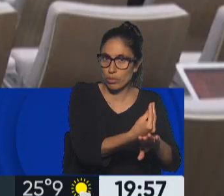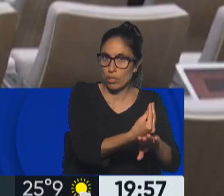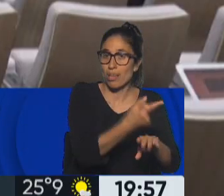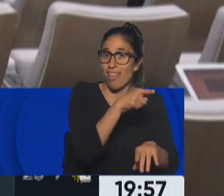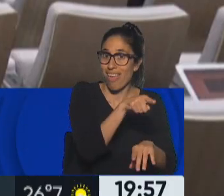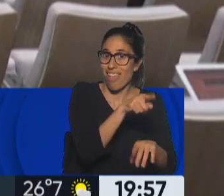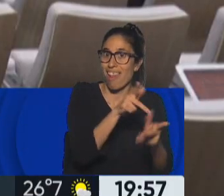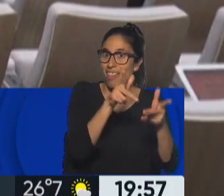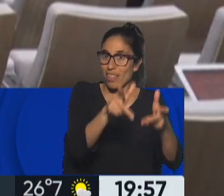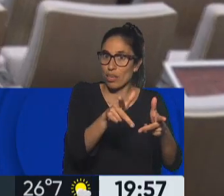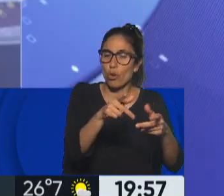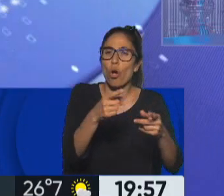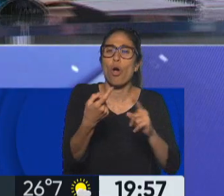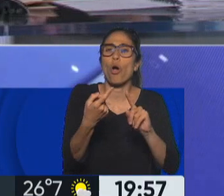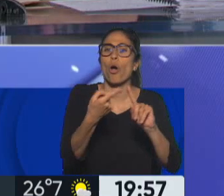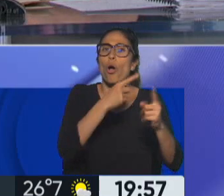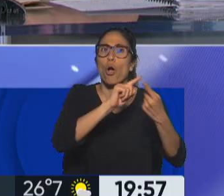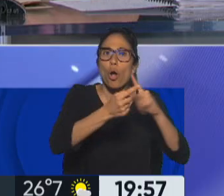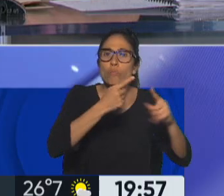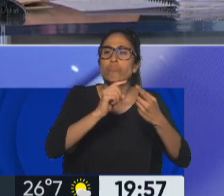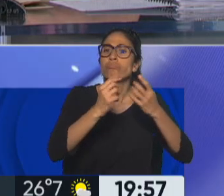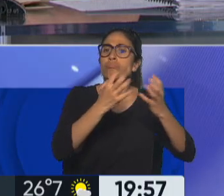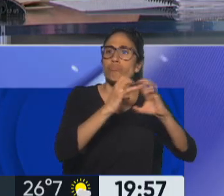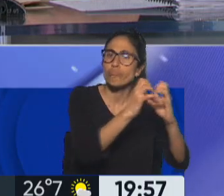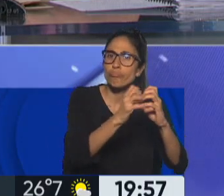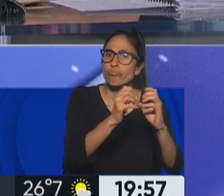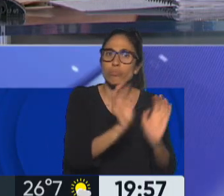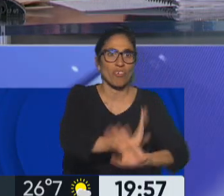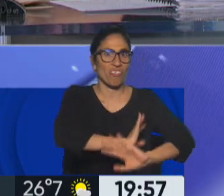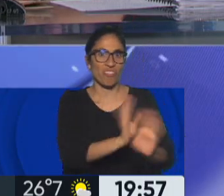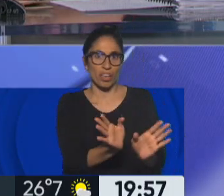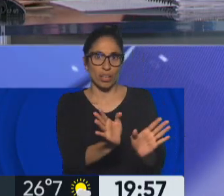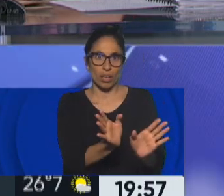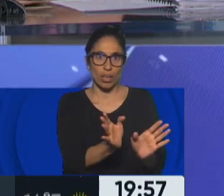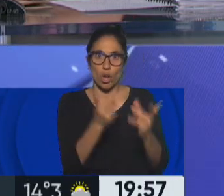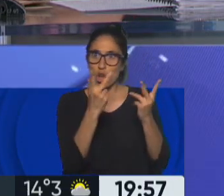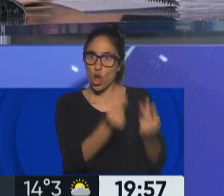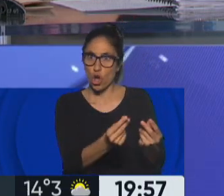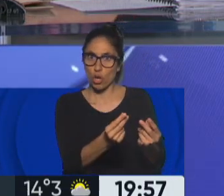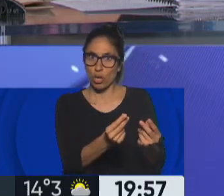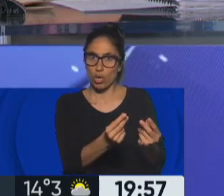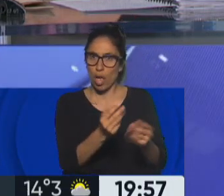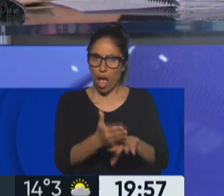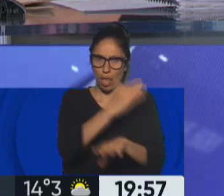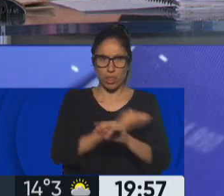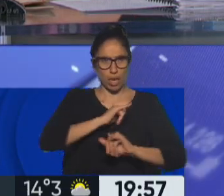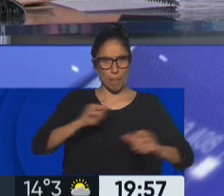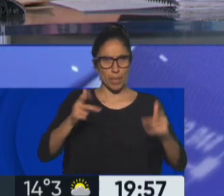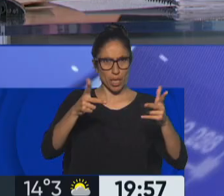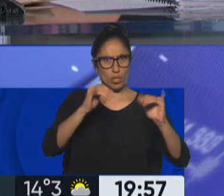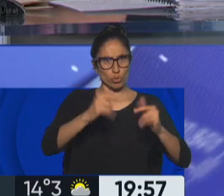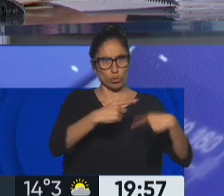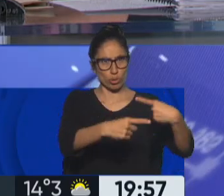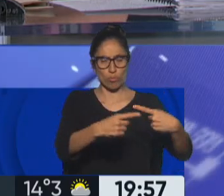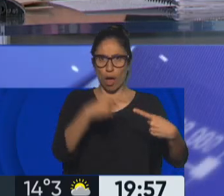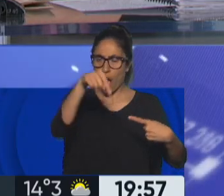las negociaciones para el ingreso en la Unión Europea, pese a que había sido parte de su campaña. Ahí veíamos a la presidenta muy crítica con el premier y con